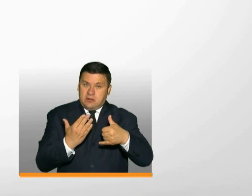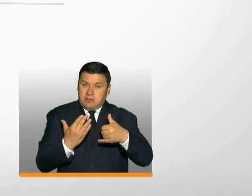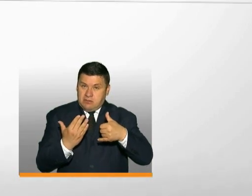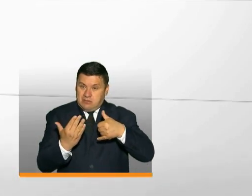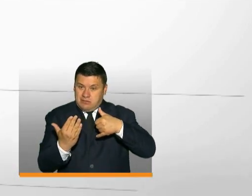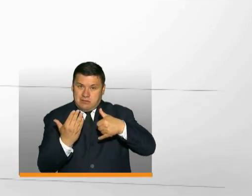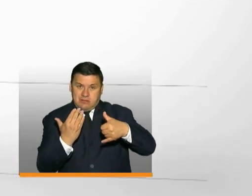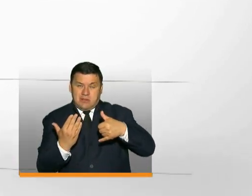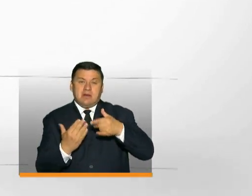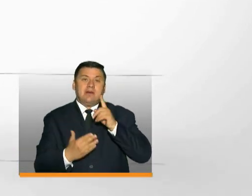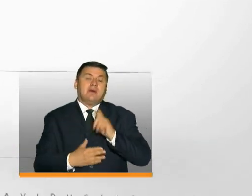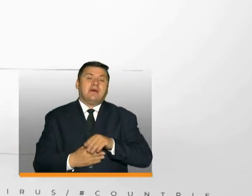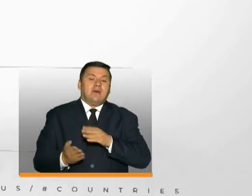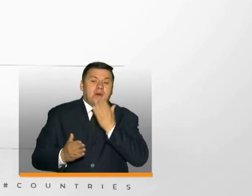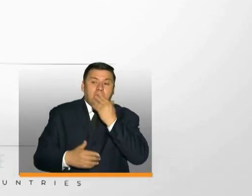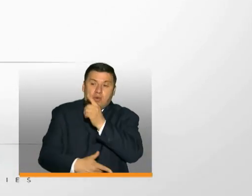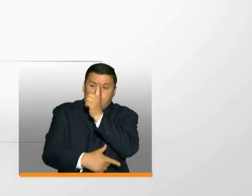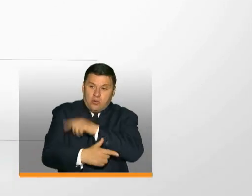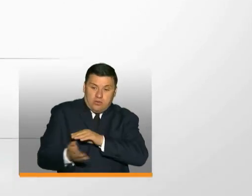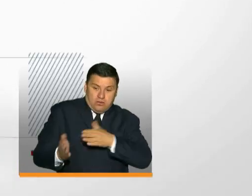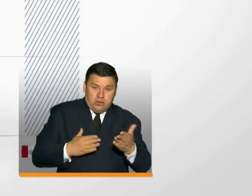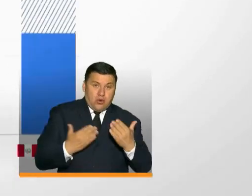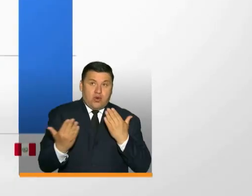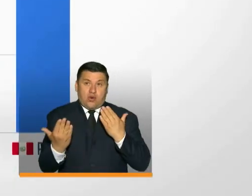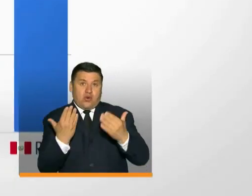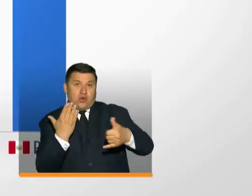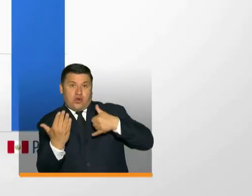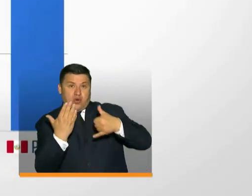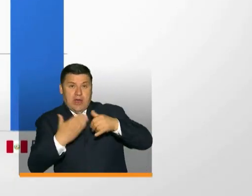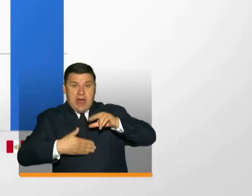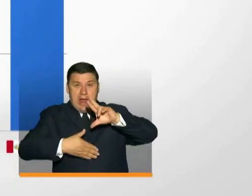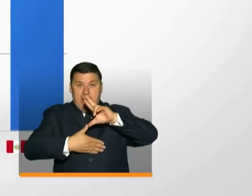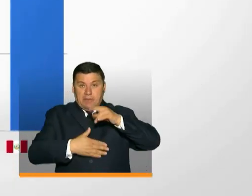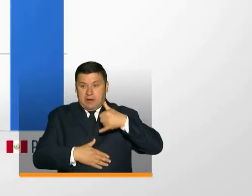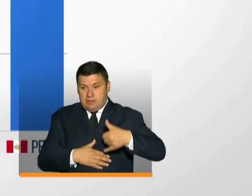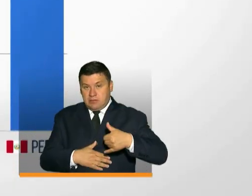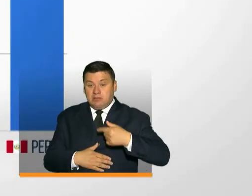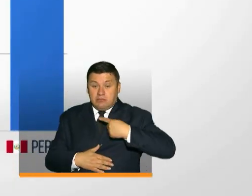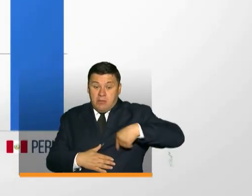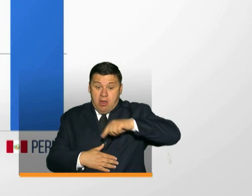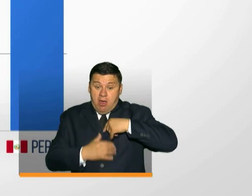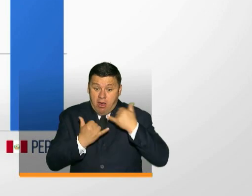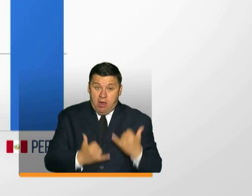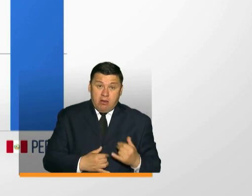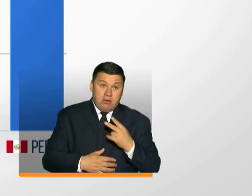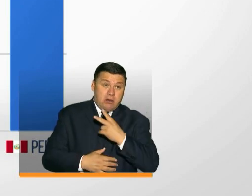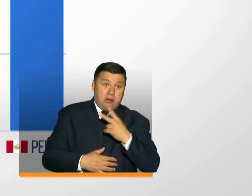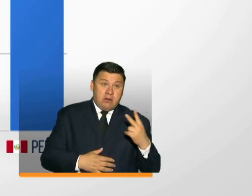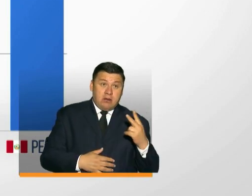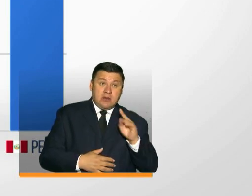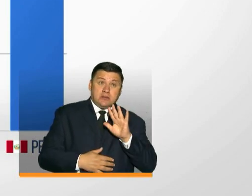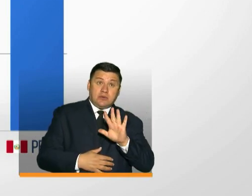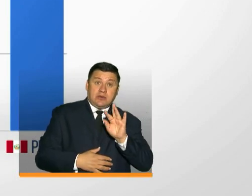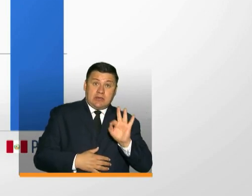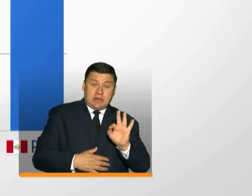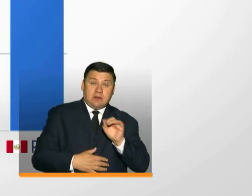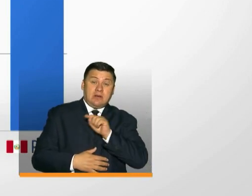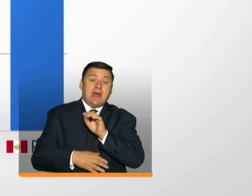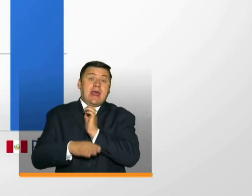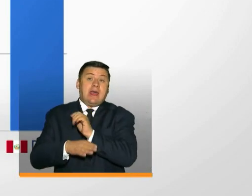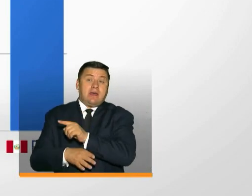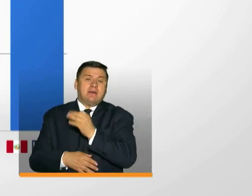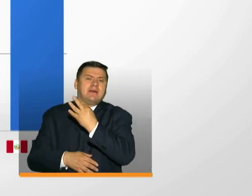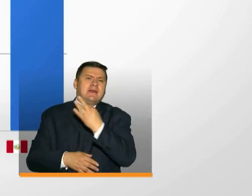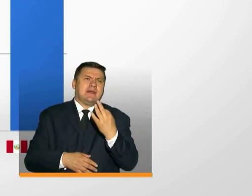continuación cómo estamos en muertes por millón comparativamente con América Latina, nosotros estamos en 253, Ecuador